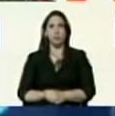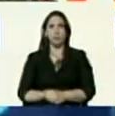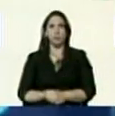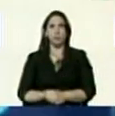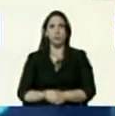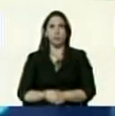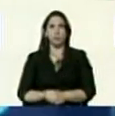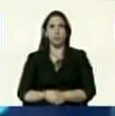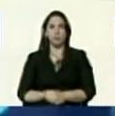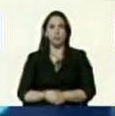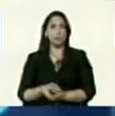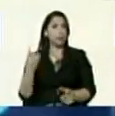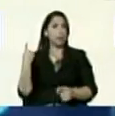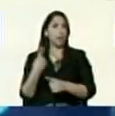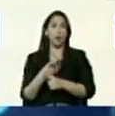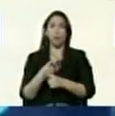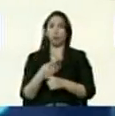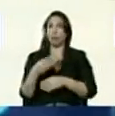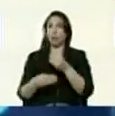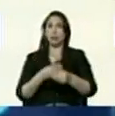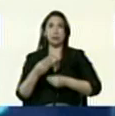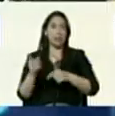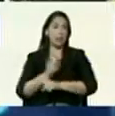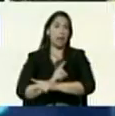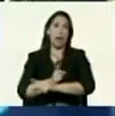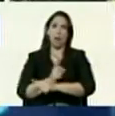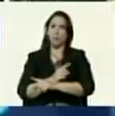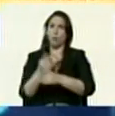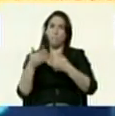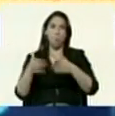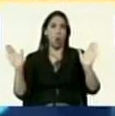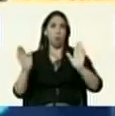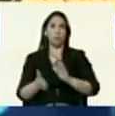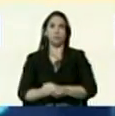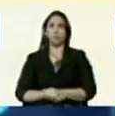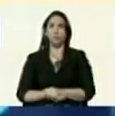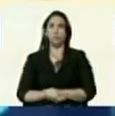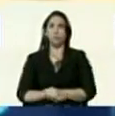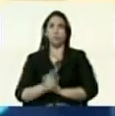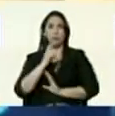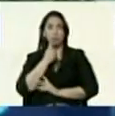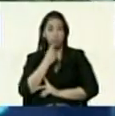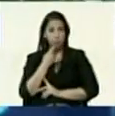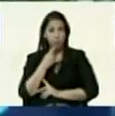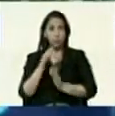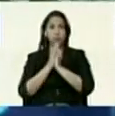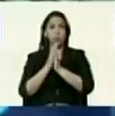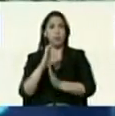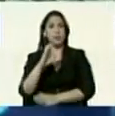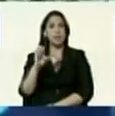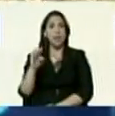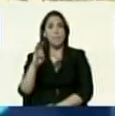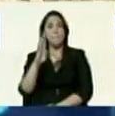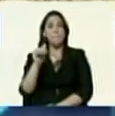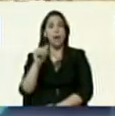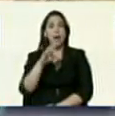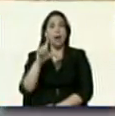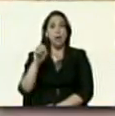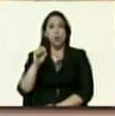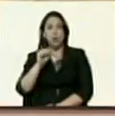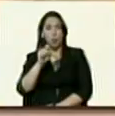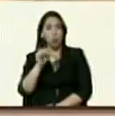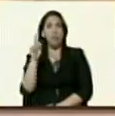nuevas necesidades que tenemos que caerle encima. Padrino, Remigio, tenemos que caerle encima ese conjunto de